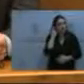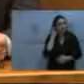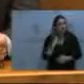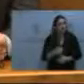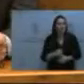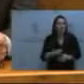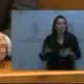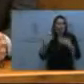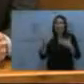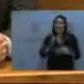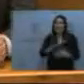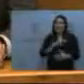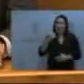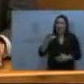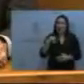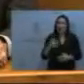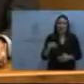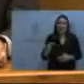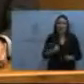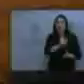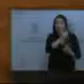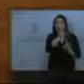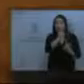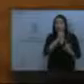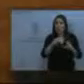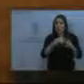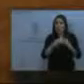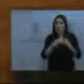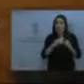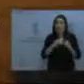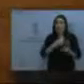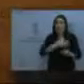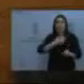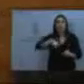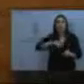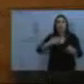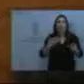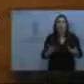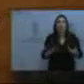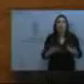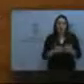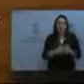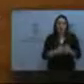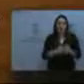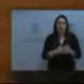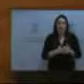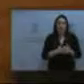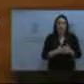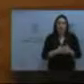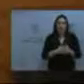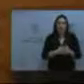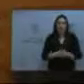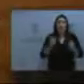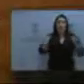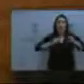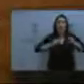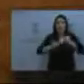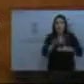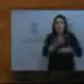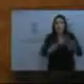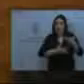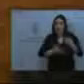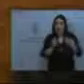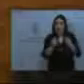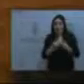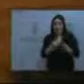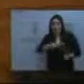Muchas gracias, señor presidente. La pregunta que desde mi grupo hacemos al Consejo de Gobierno es la siguiente. ¿Cuándo entrará en vigor el convenio de colaboración con Cantabria